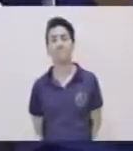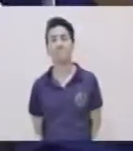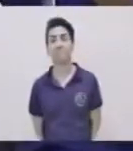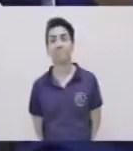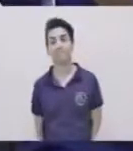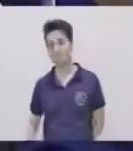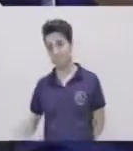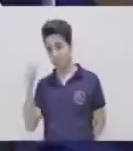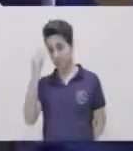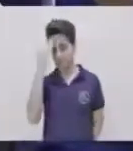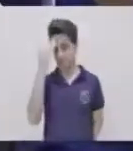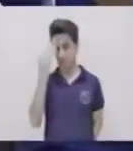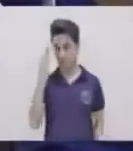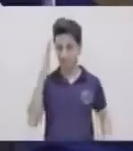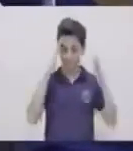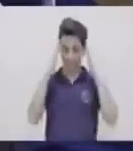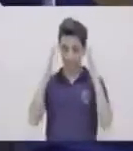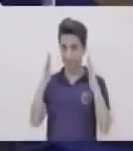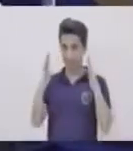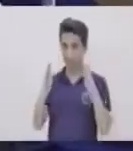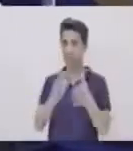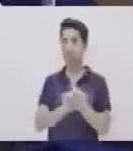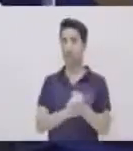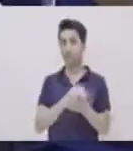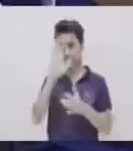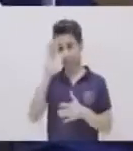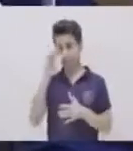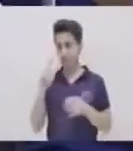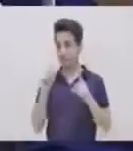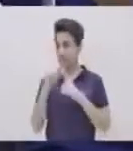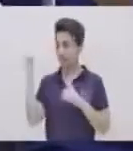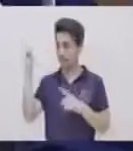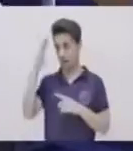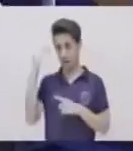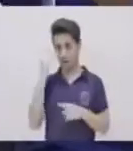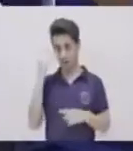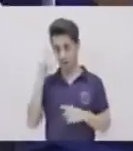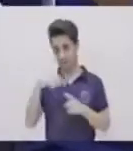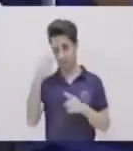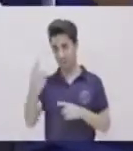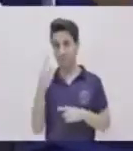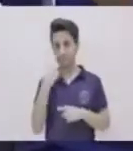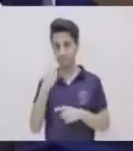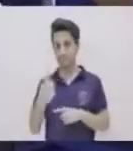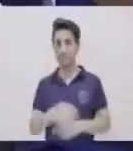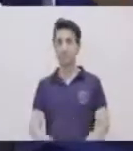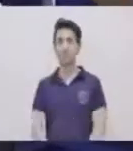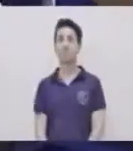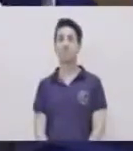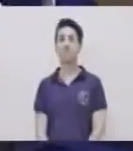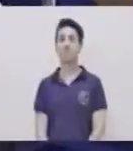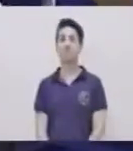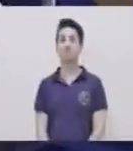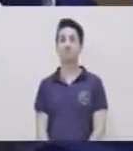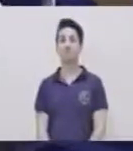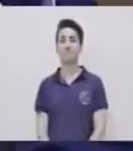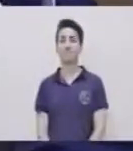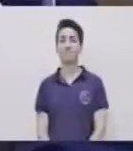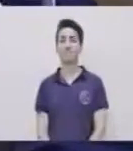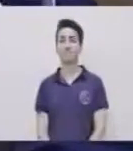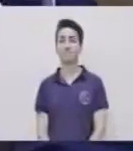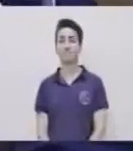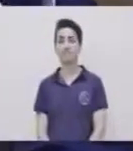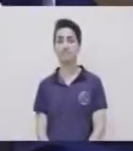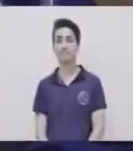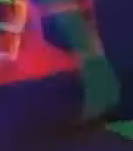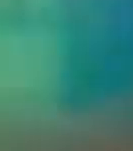detiene. Muchas gracias por la atención. Kamsahamnida. Hasta la próxima.